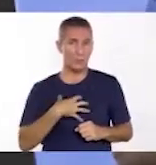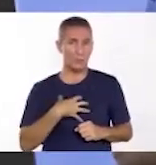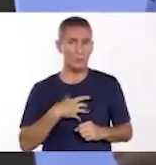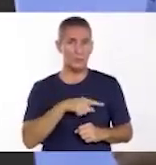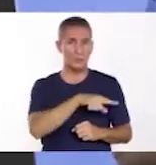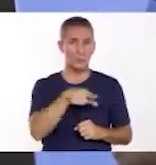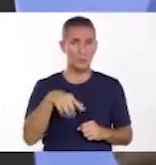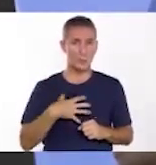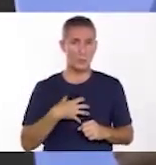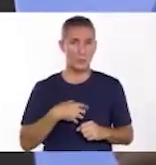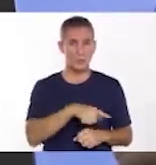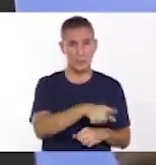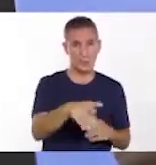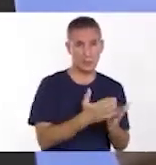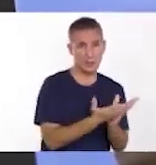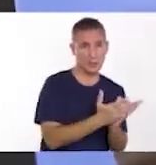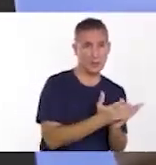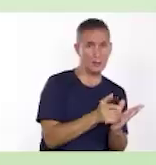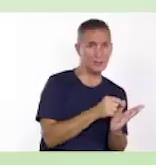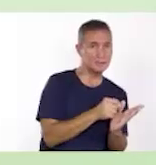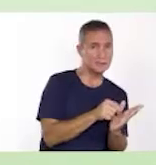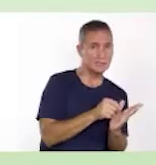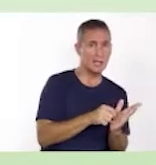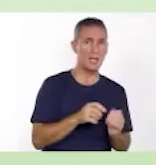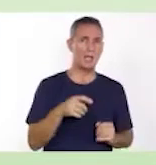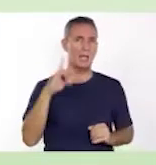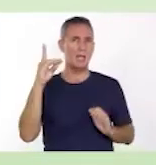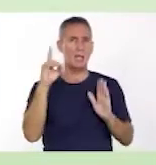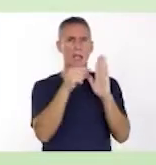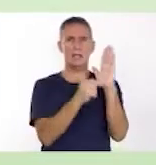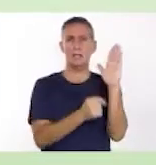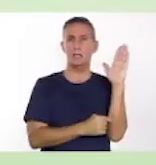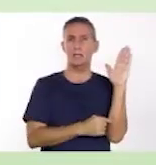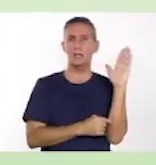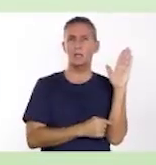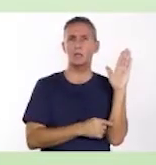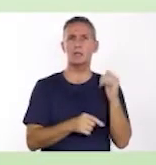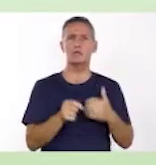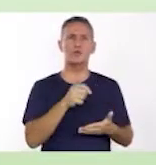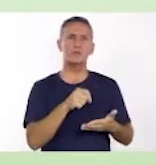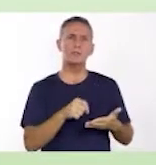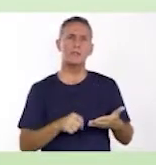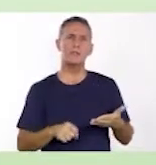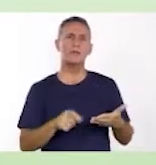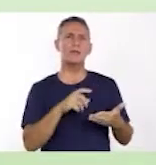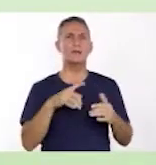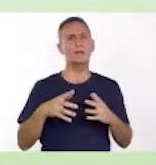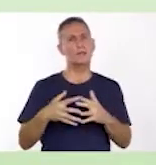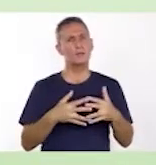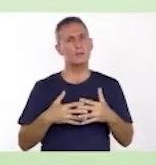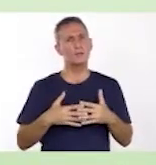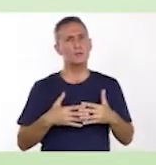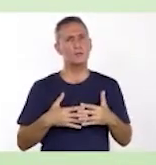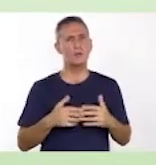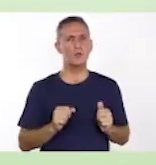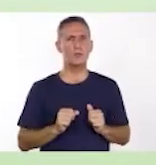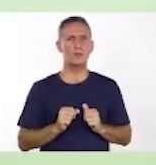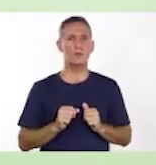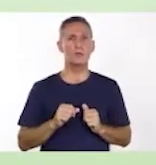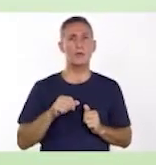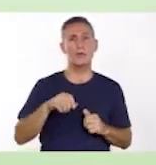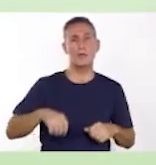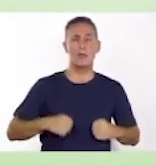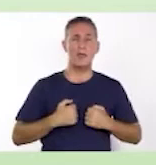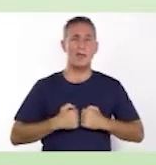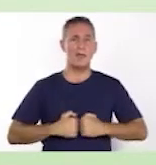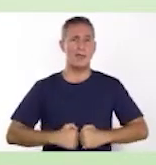lo tienen en sus libretas. Datos esenciales de la vida y obra de Walt Whitman. Nace en Long